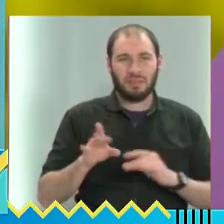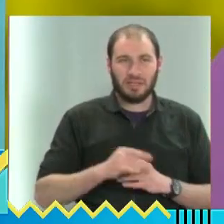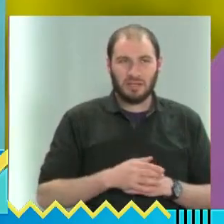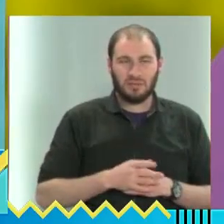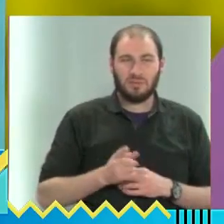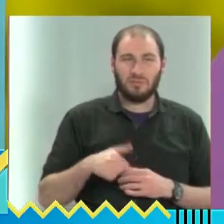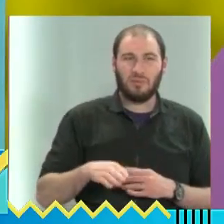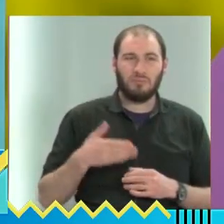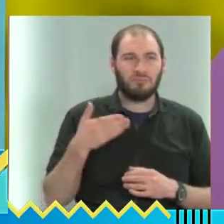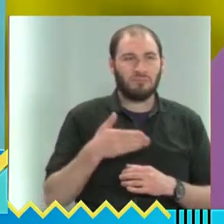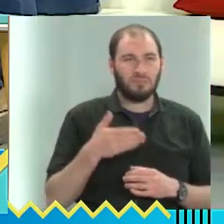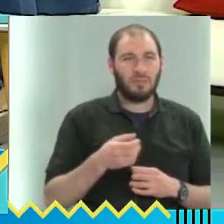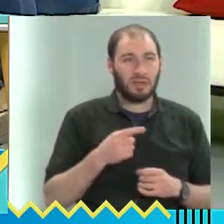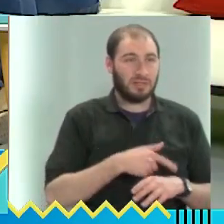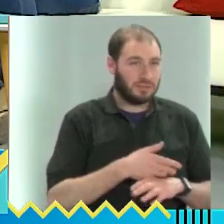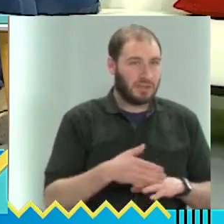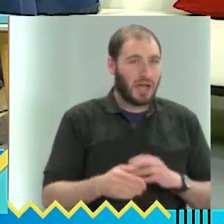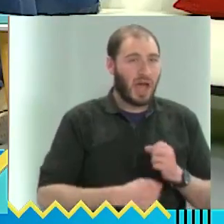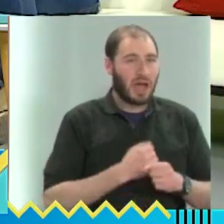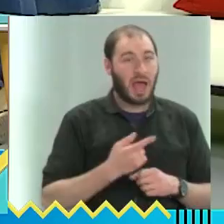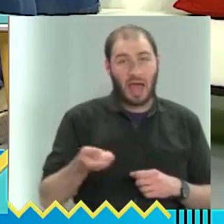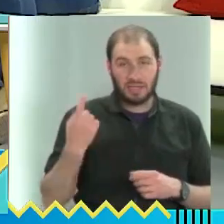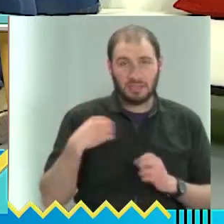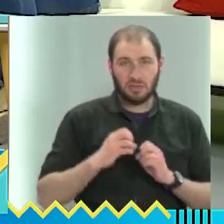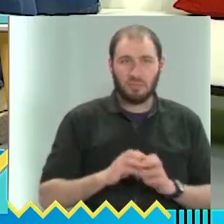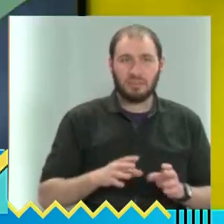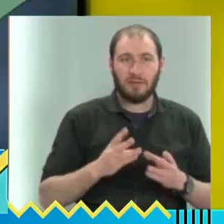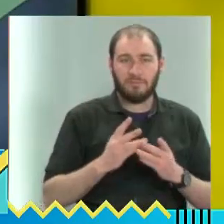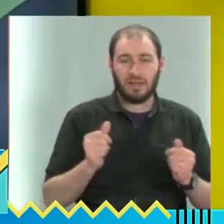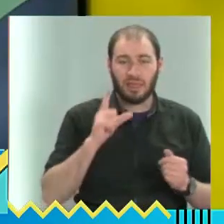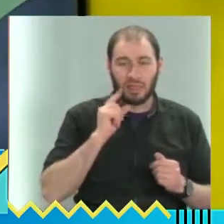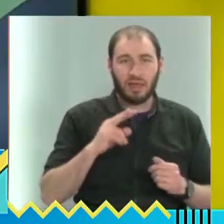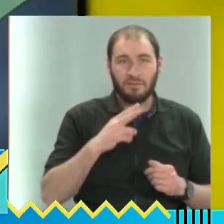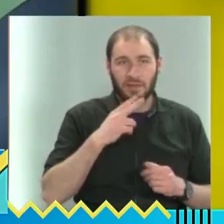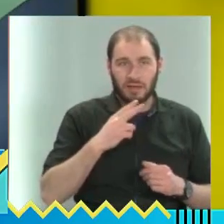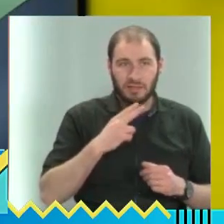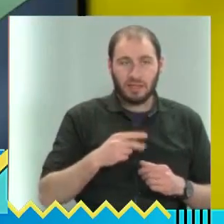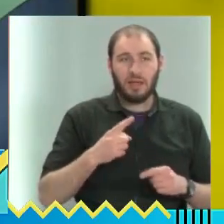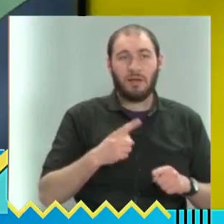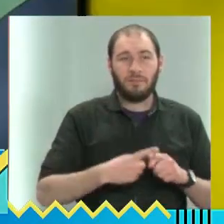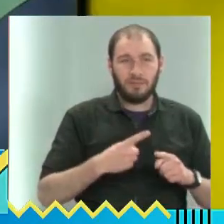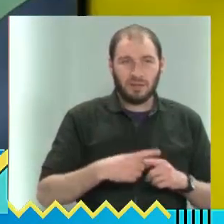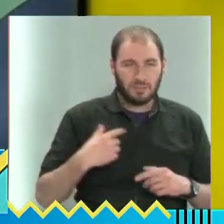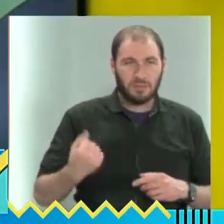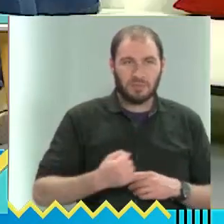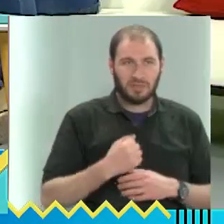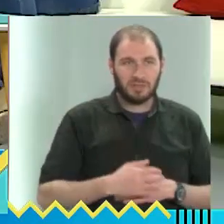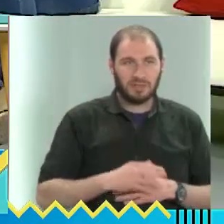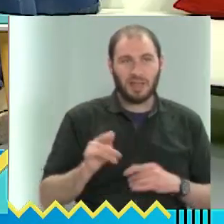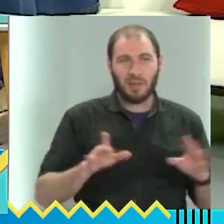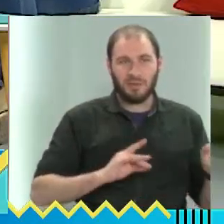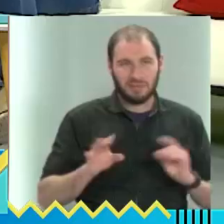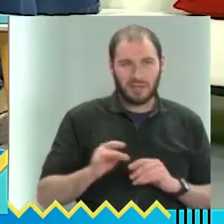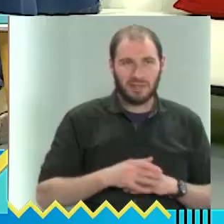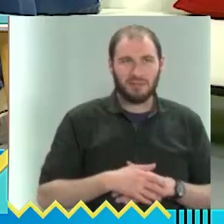que participen. Sí, porque esto continúa. ¿Hasta Sí, cuándo es? empezó ayer, termina el viernes, terminamos con una fiesta y todo, así que bueno, están invitadas